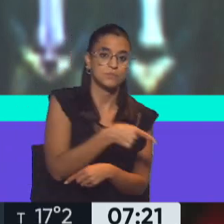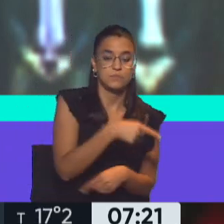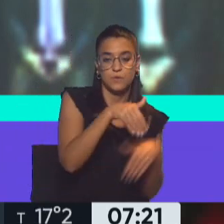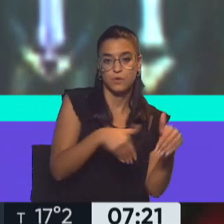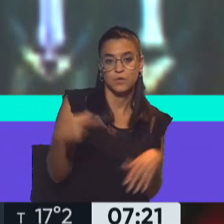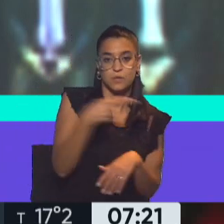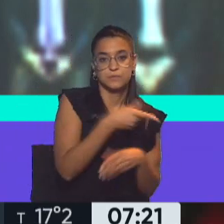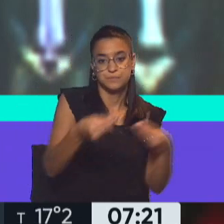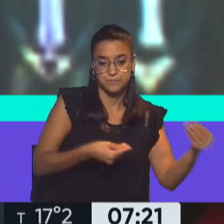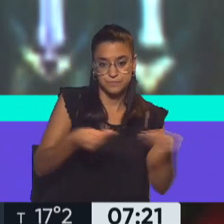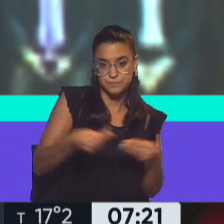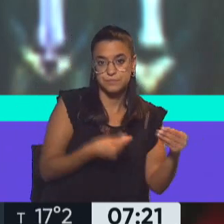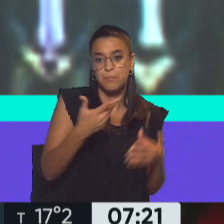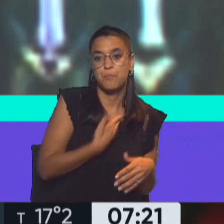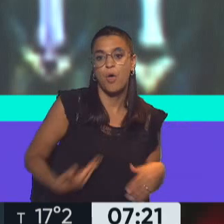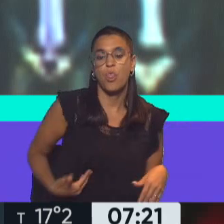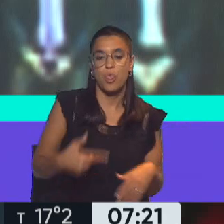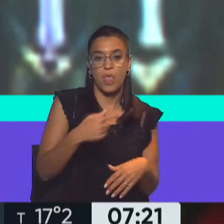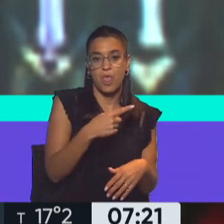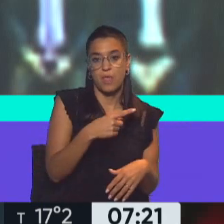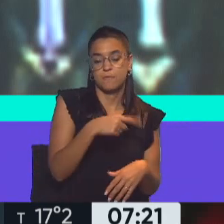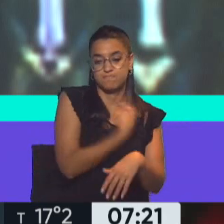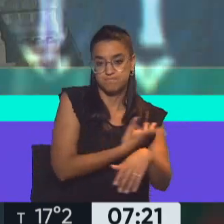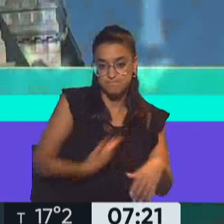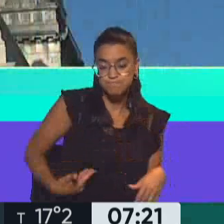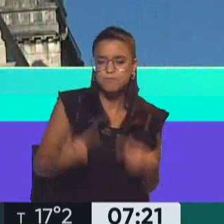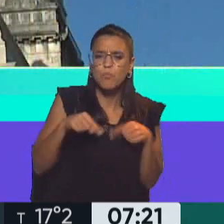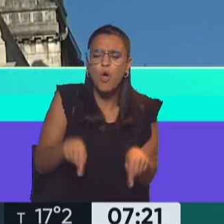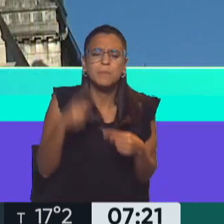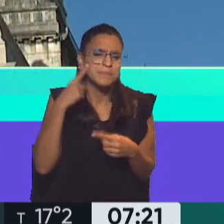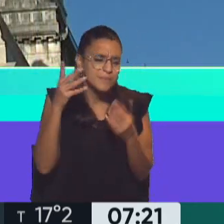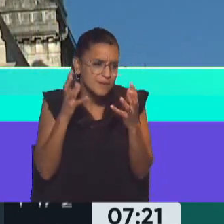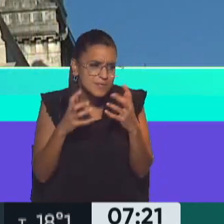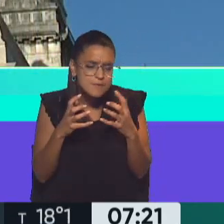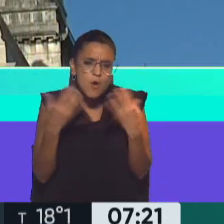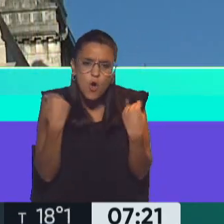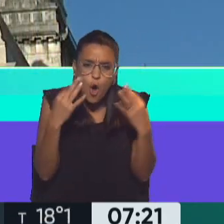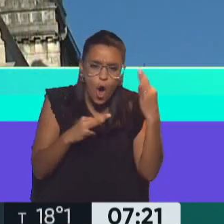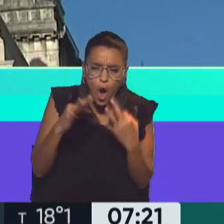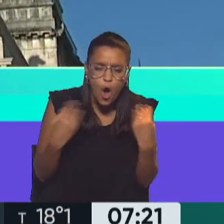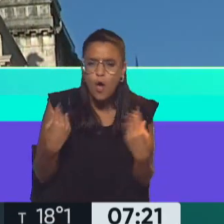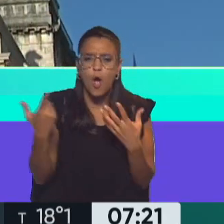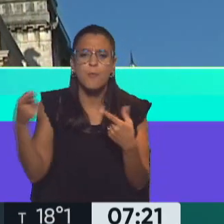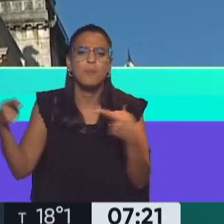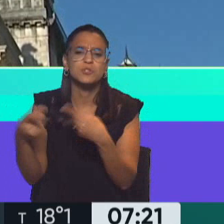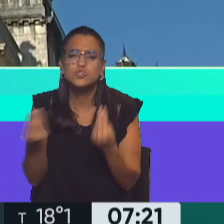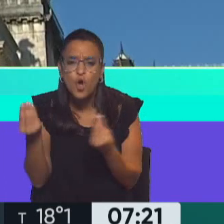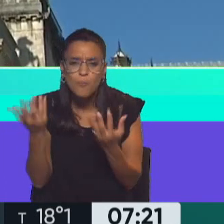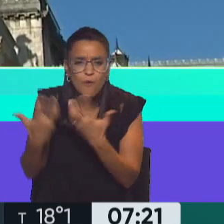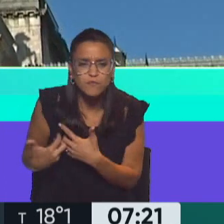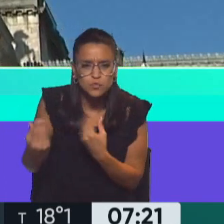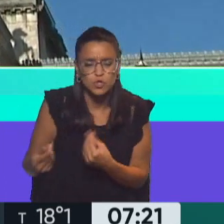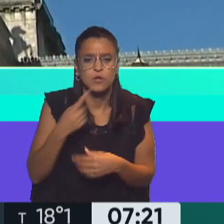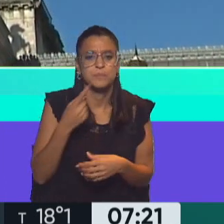gastos que envió el Poder Ejecutivo. Digo, ¿por qué podemos empezar a interpretar cómo va a funcionar la oposición? Bueno, porque ya te acordás